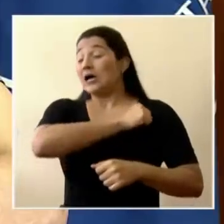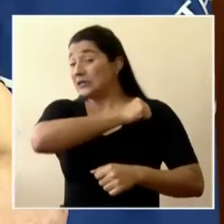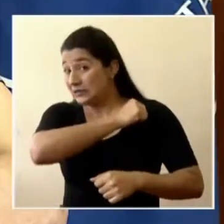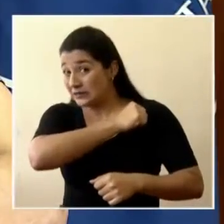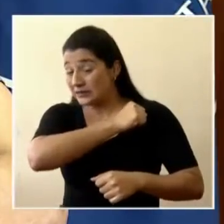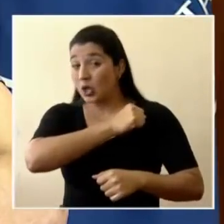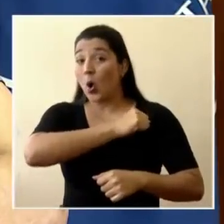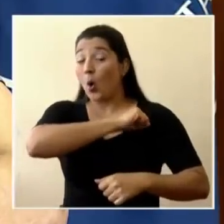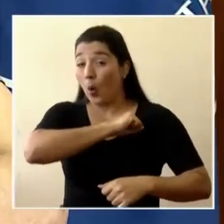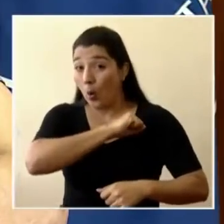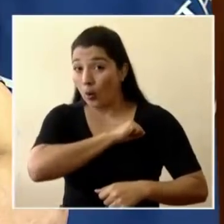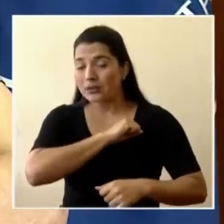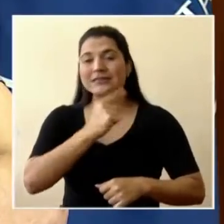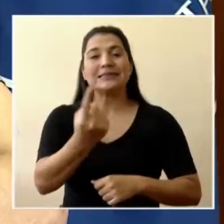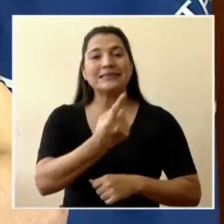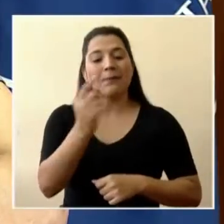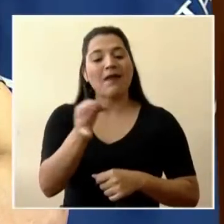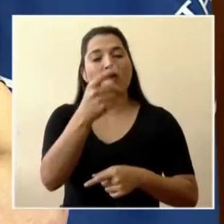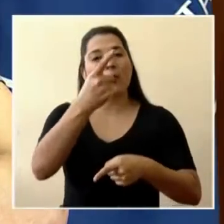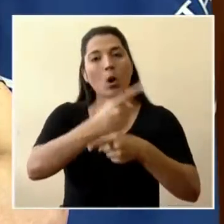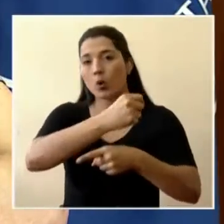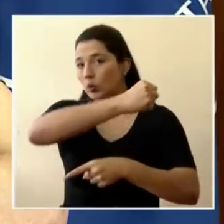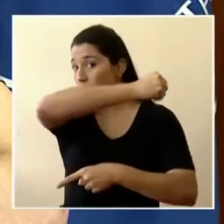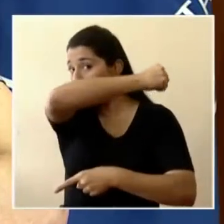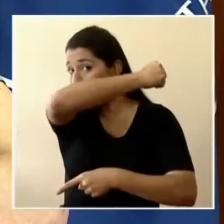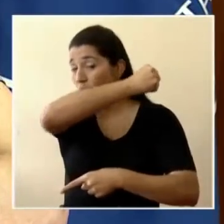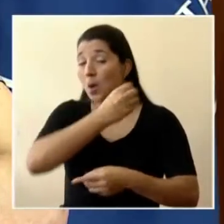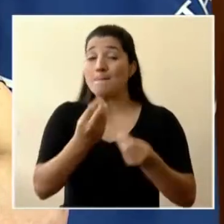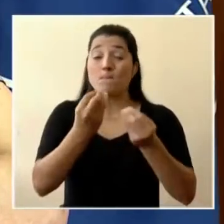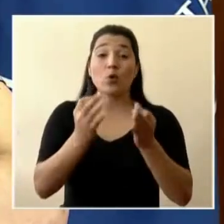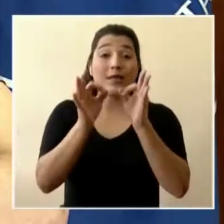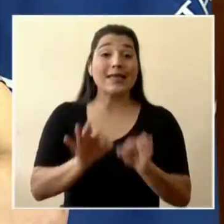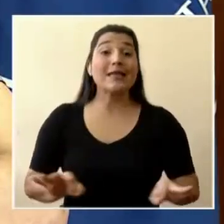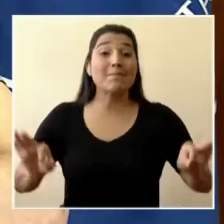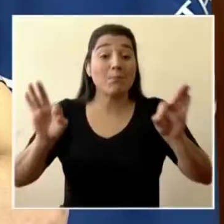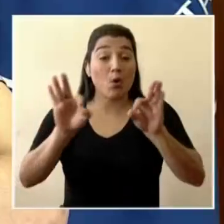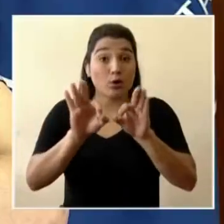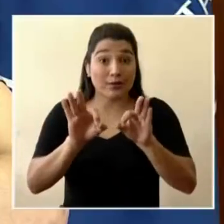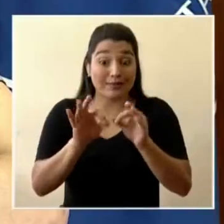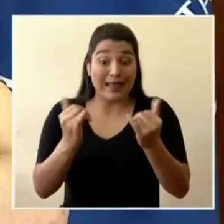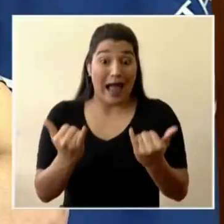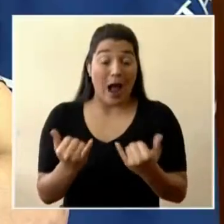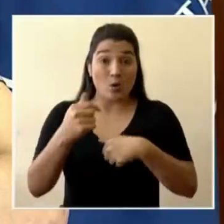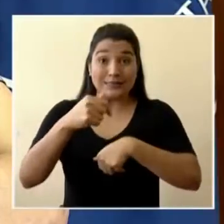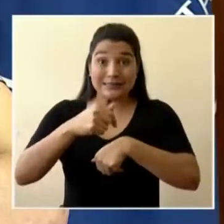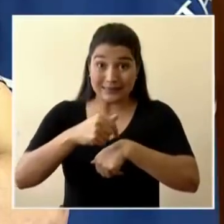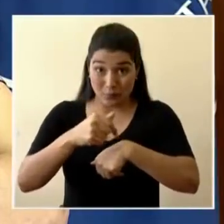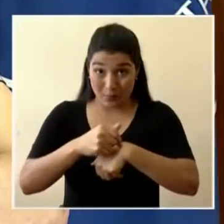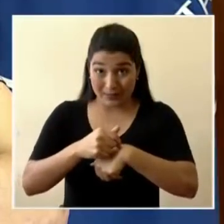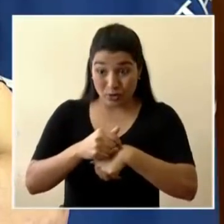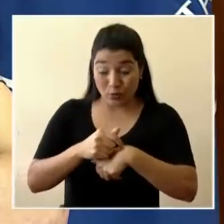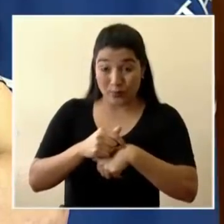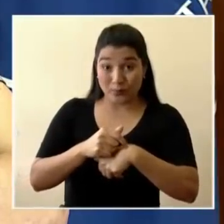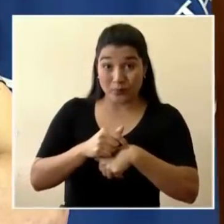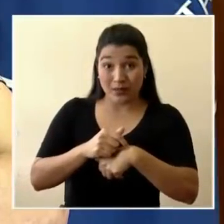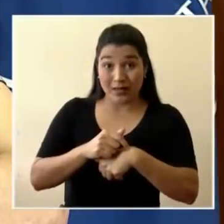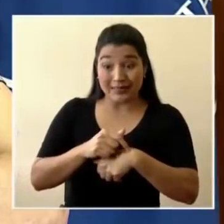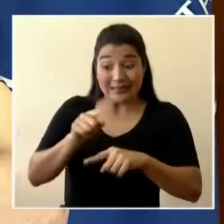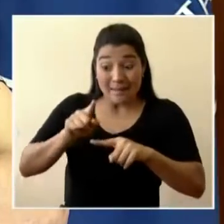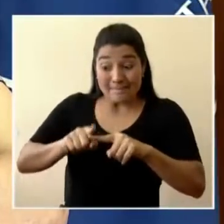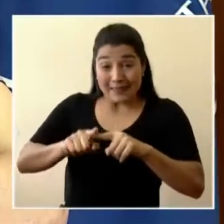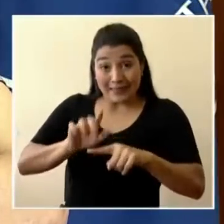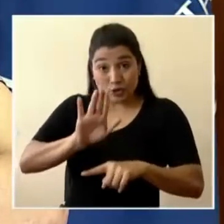cara interna del antebrazo. Son medidas muy, muy importantes que en este momento cobran una importancia